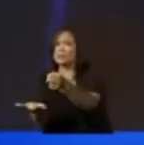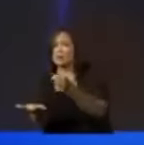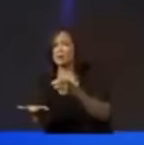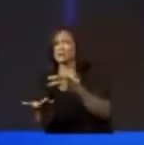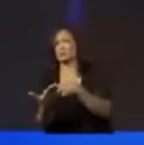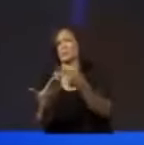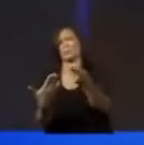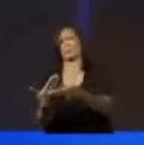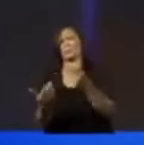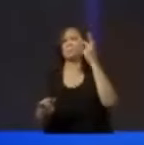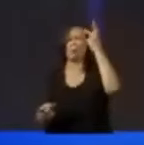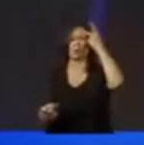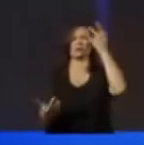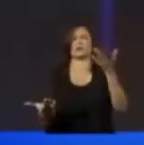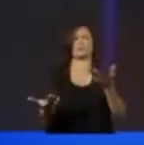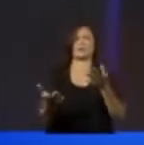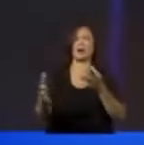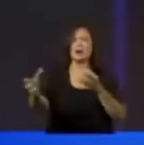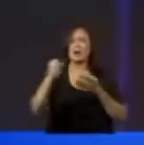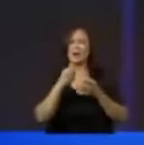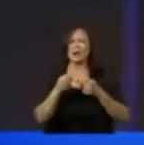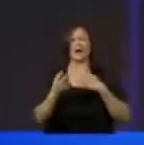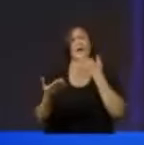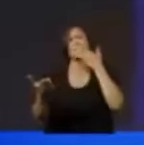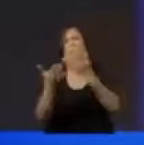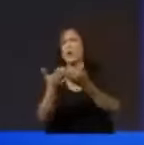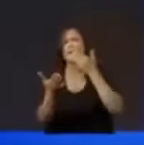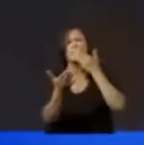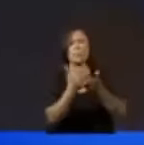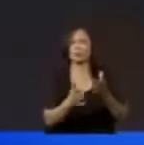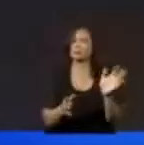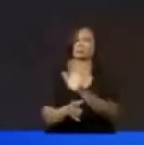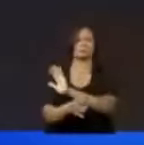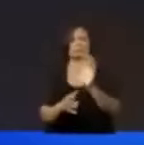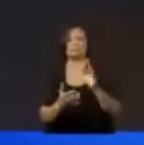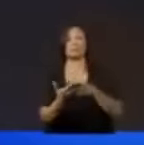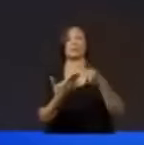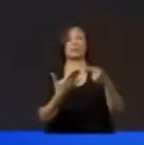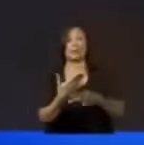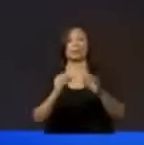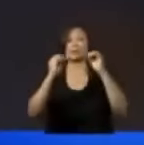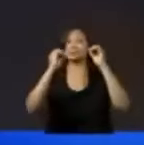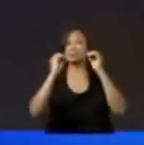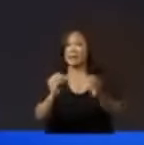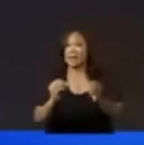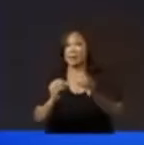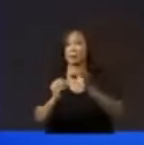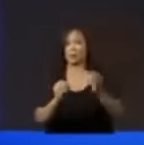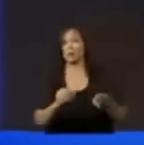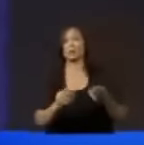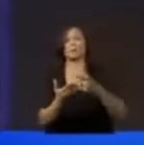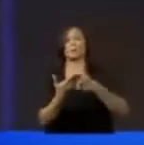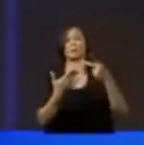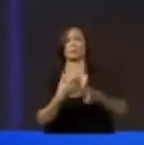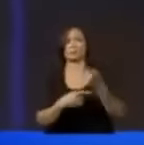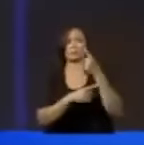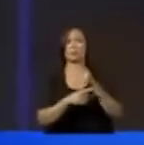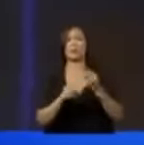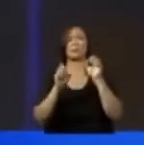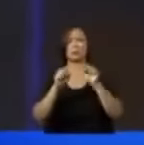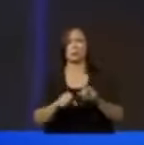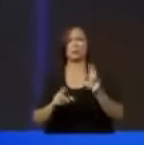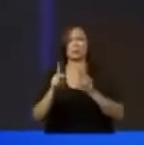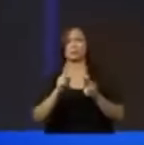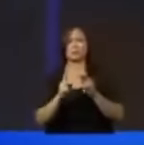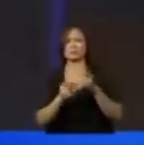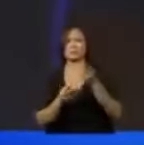en politiquería para ganar adeptos. Vamos a implementar el programa Deuda Cero, que la gente pueda renegociar